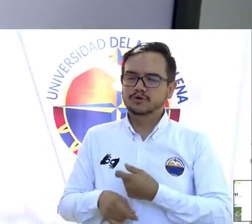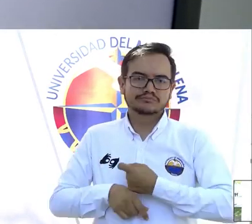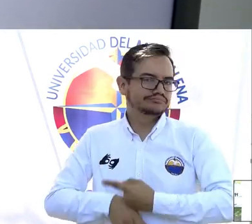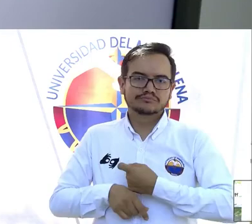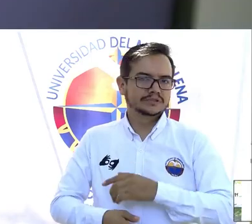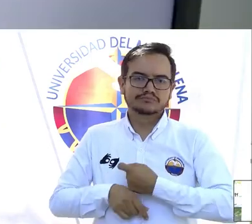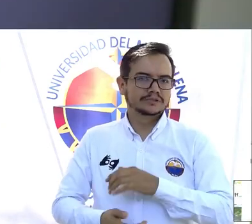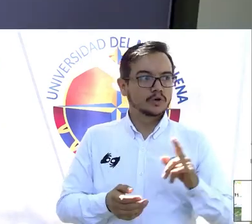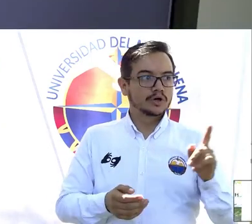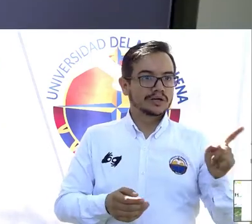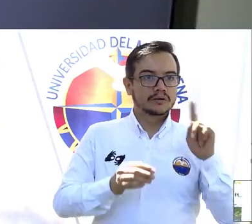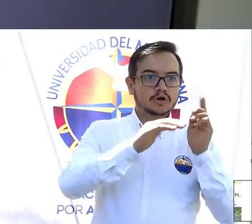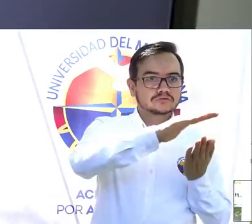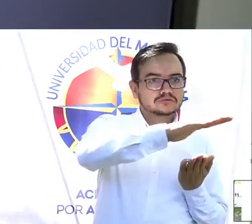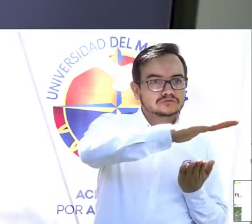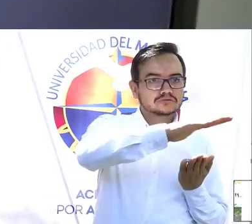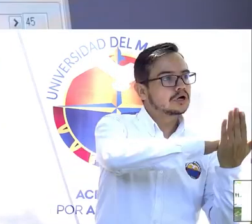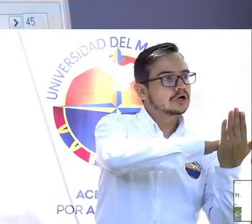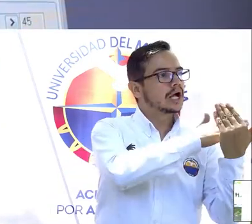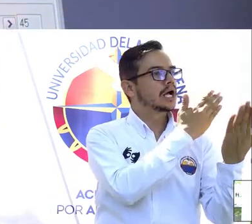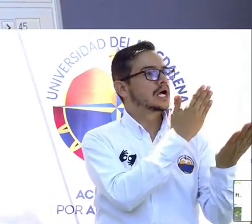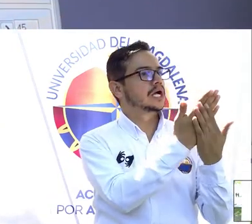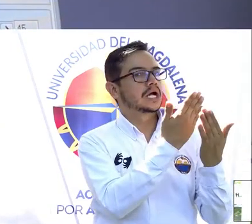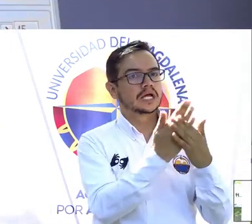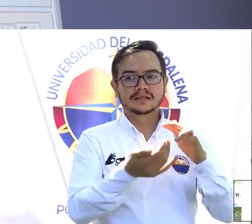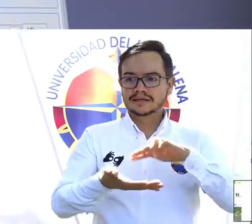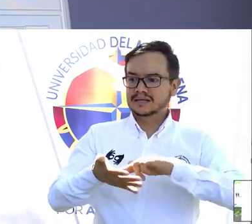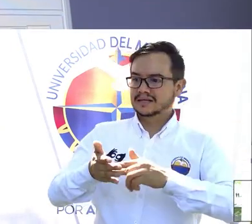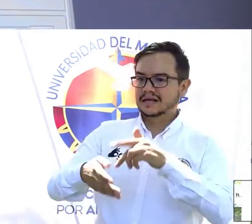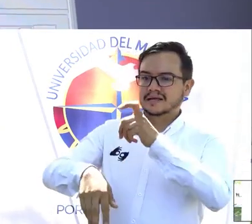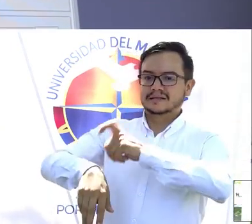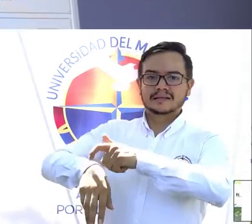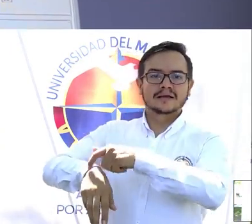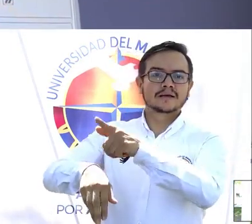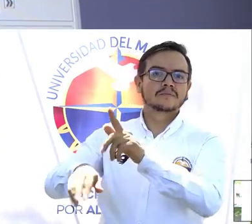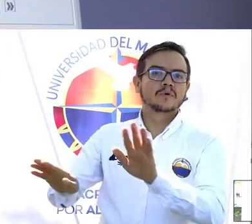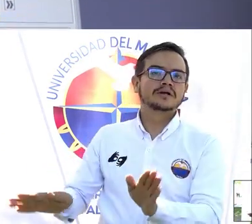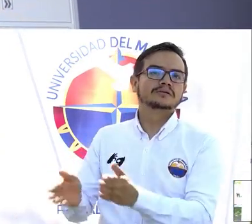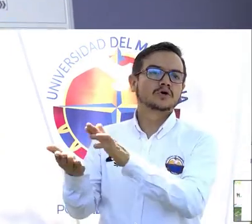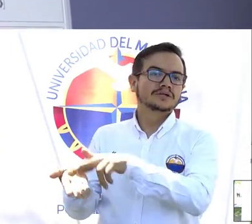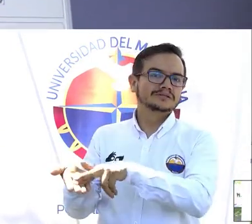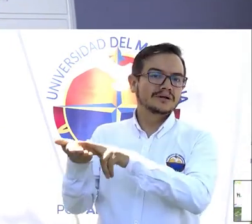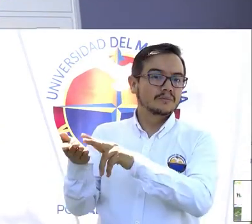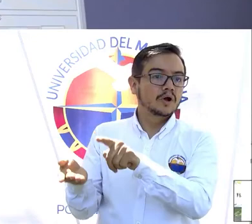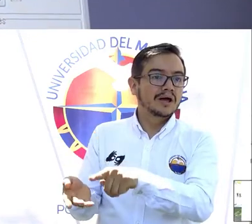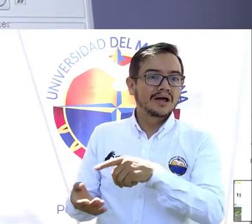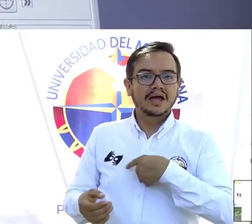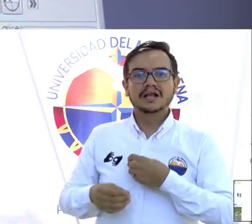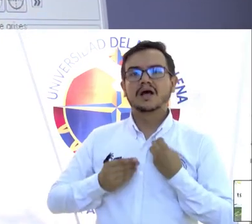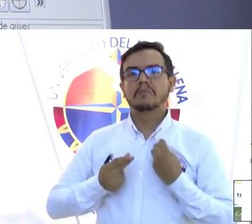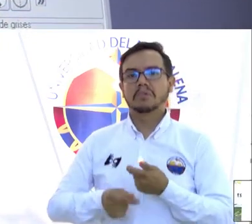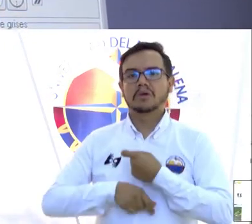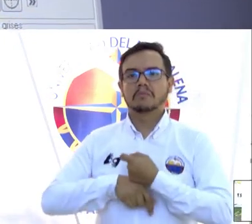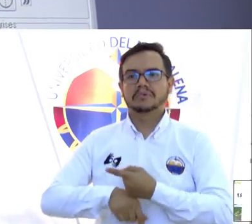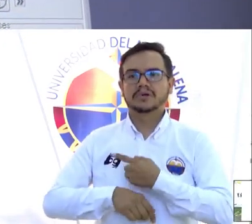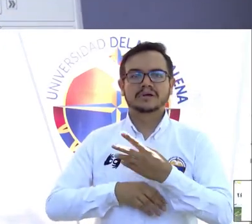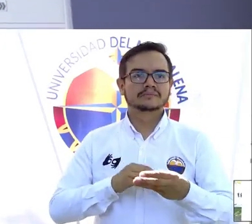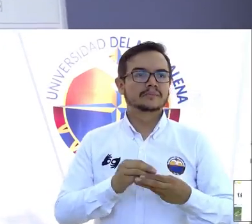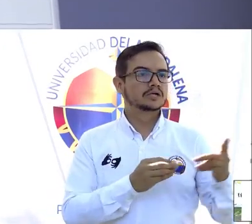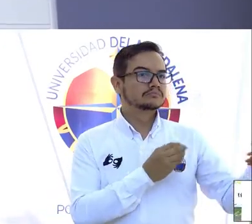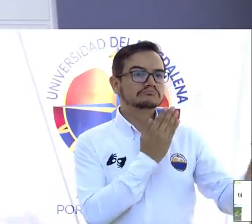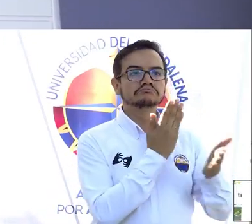recortar, digamos, el tiempo de exposición, y además de eso, es dar la imagen